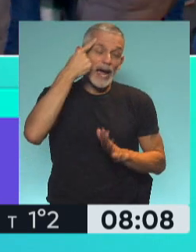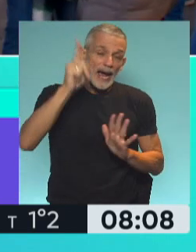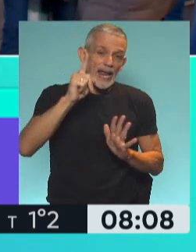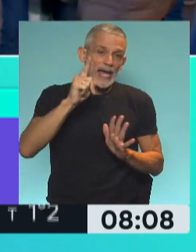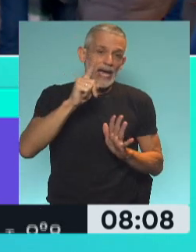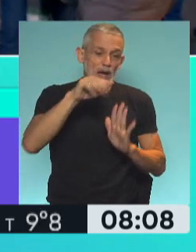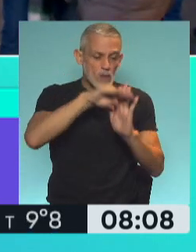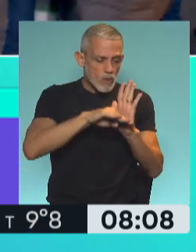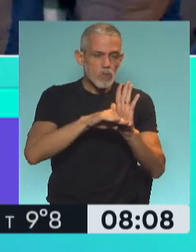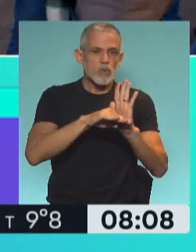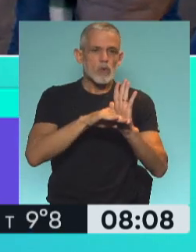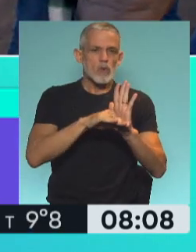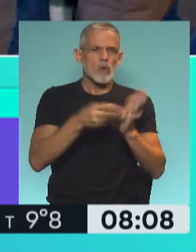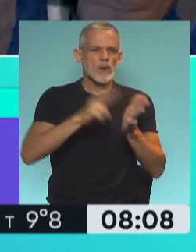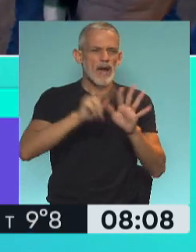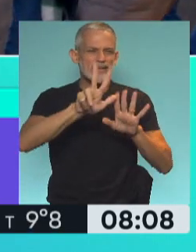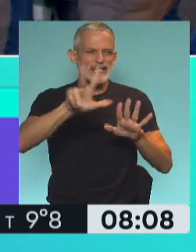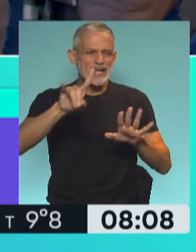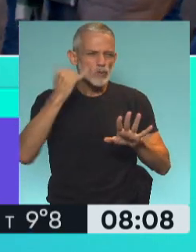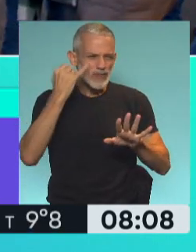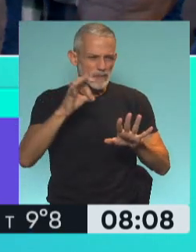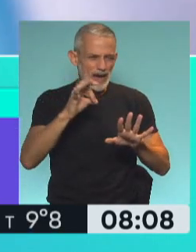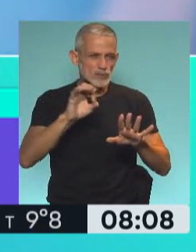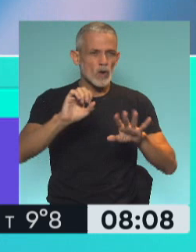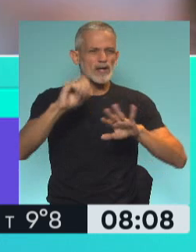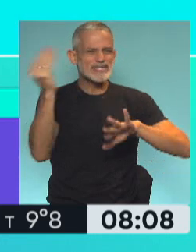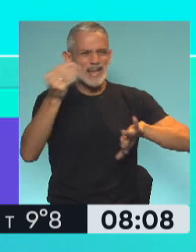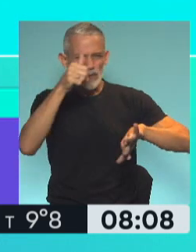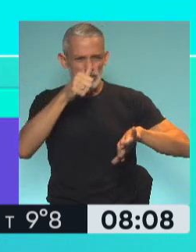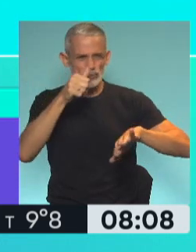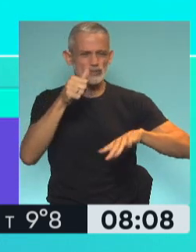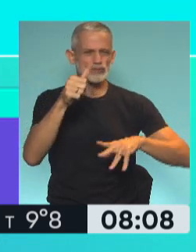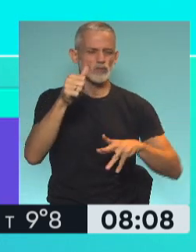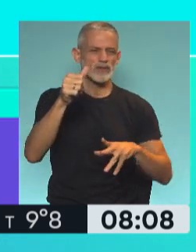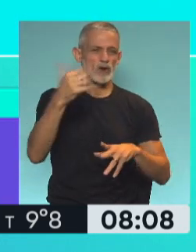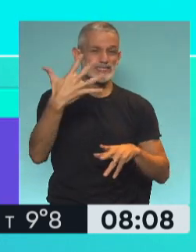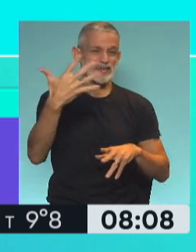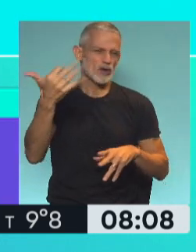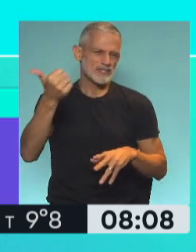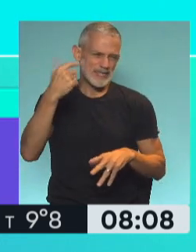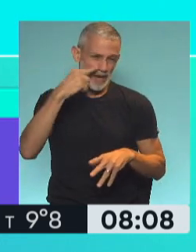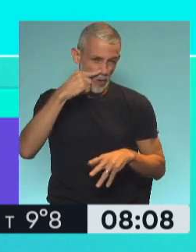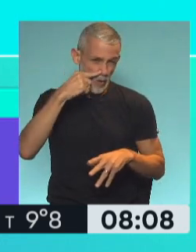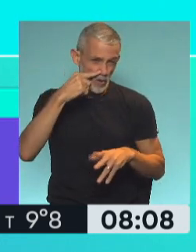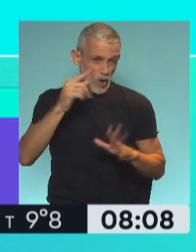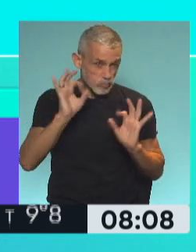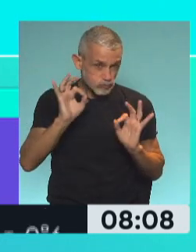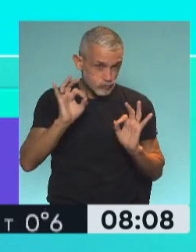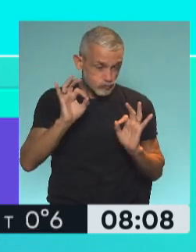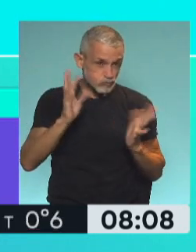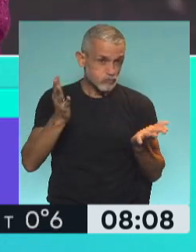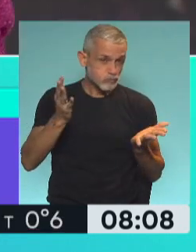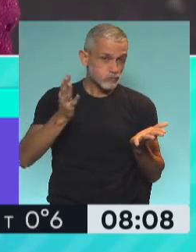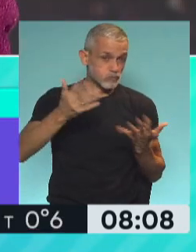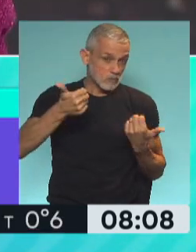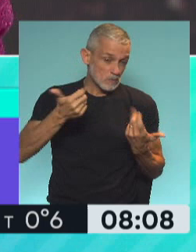repetirían las restricciones recién, después del 31 de mayo, el primer fin de semana de junio? ¿Usted cree que alcanzan, teniendo